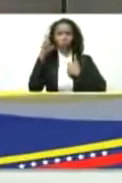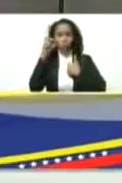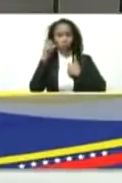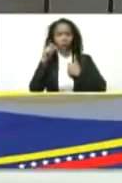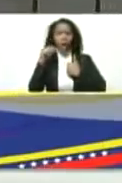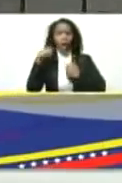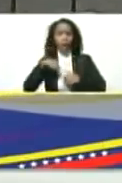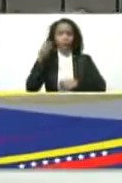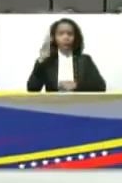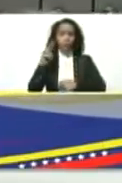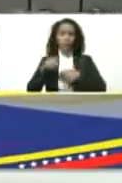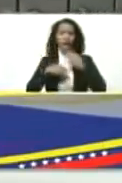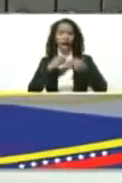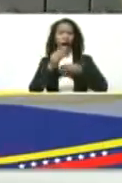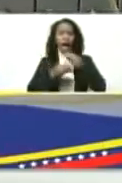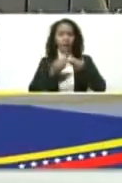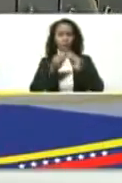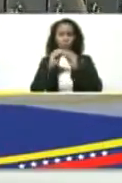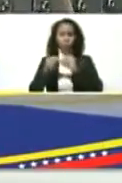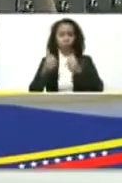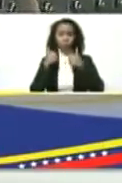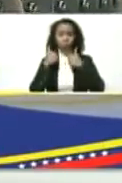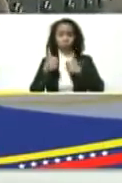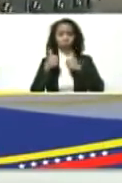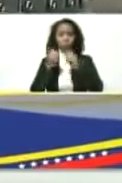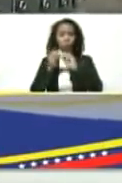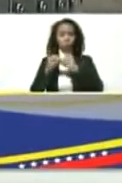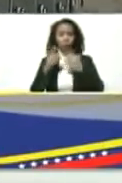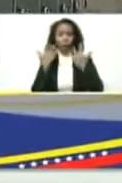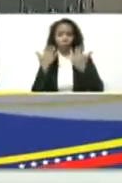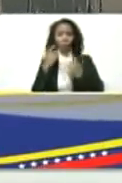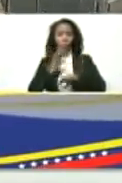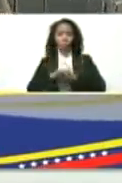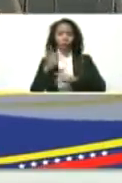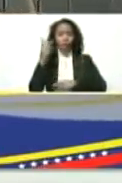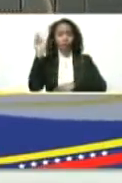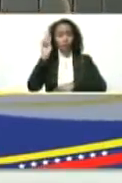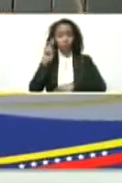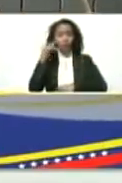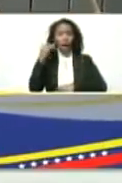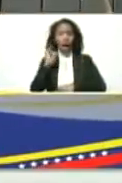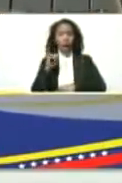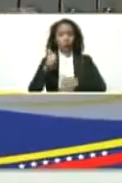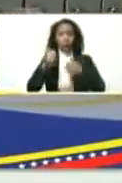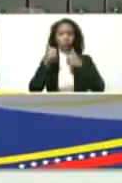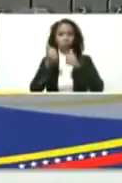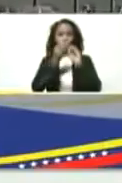se produce mucha calidad, porque Venezuela adquirió un nivel de calidad